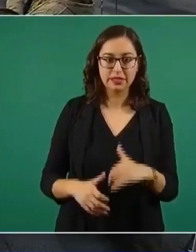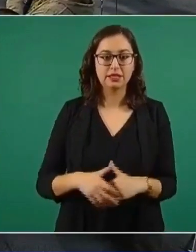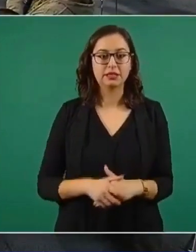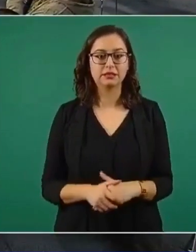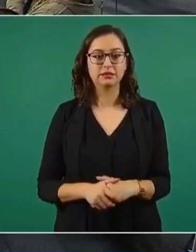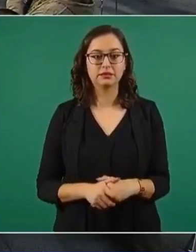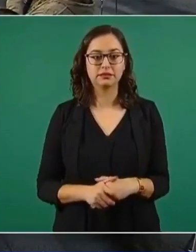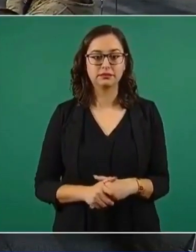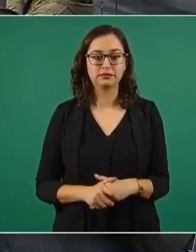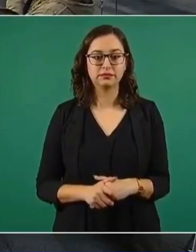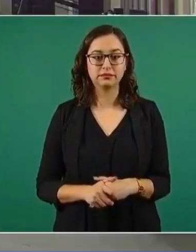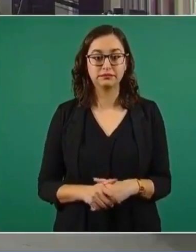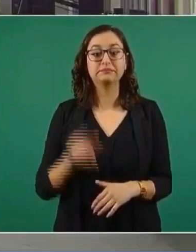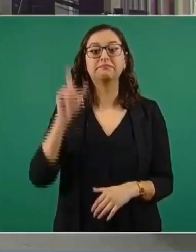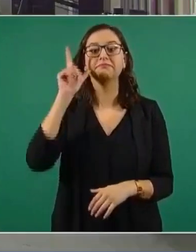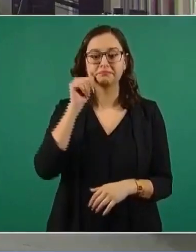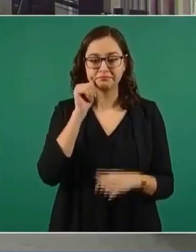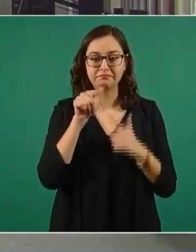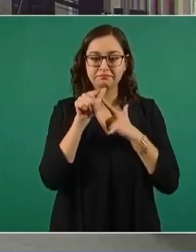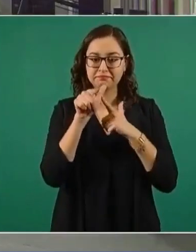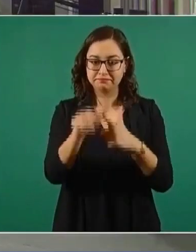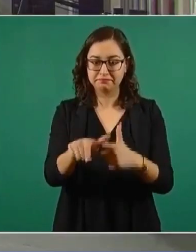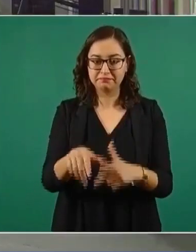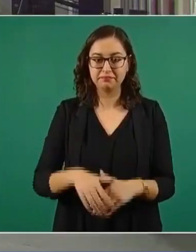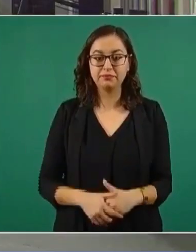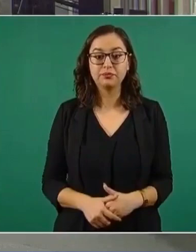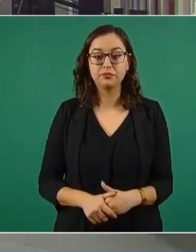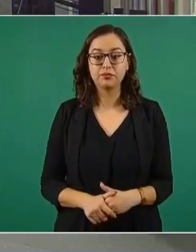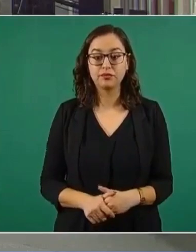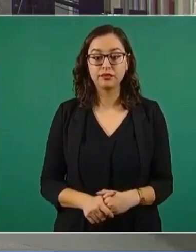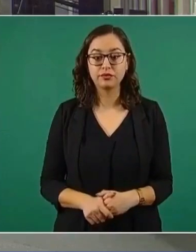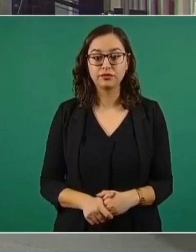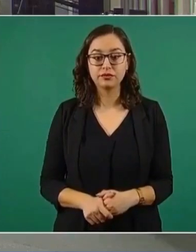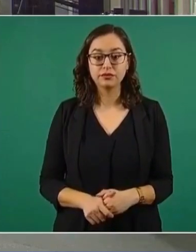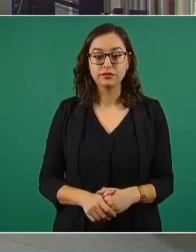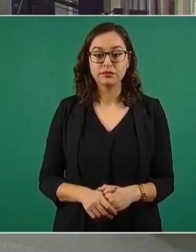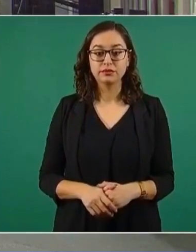Para mañana. Para mañana.